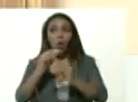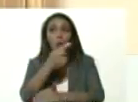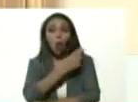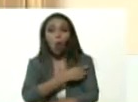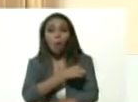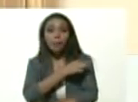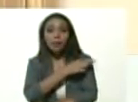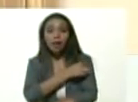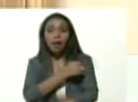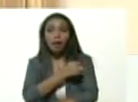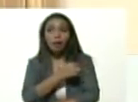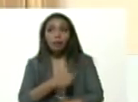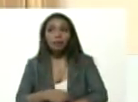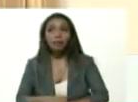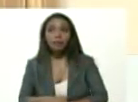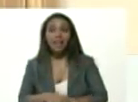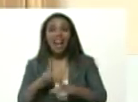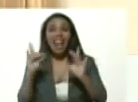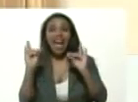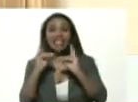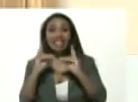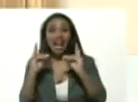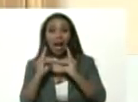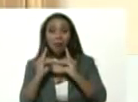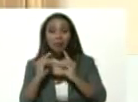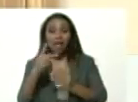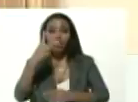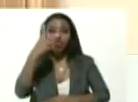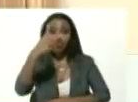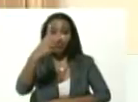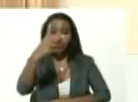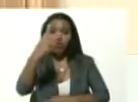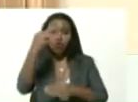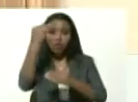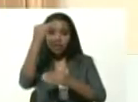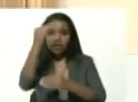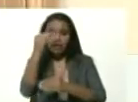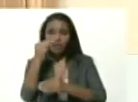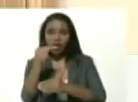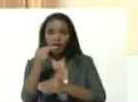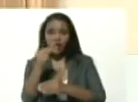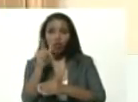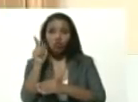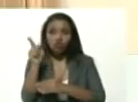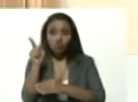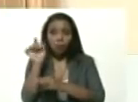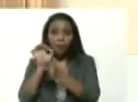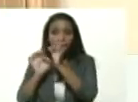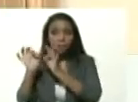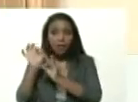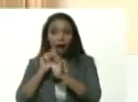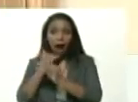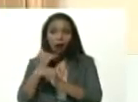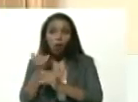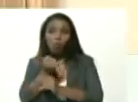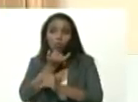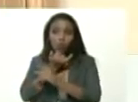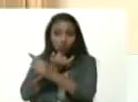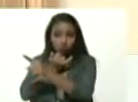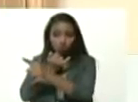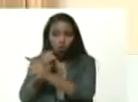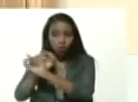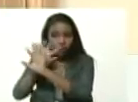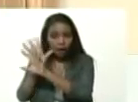hospitalarias. Las camas a dos niveles. Usted me corrige, doctor Alvarado. Las camas